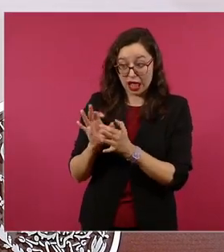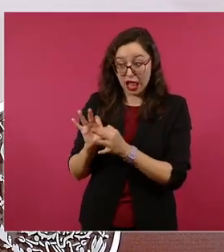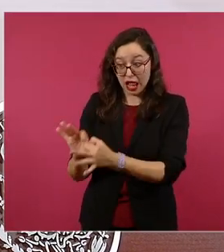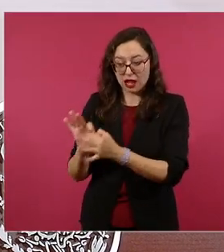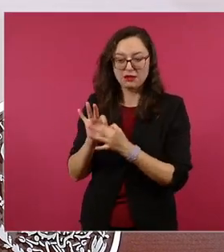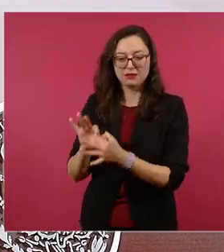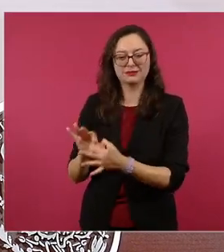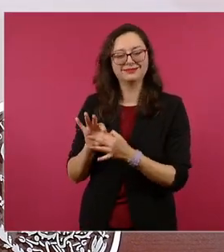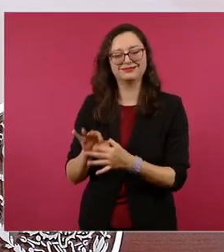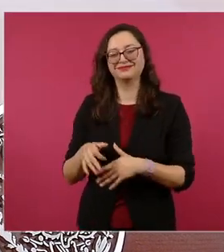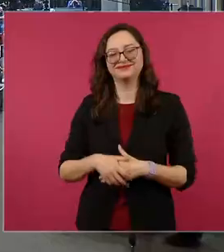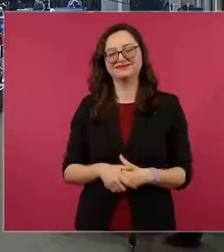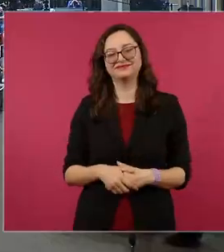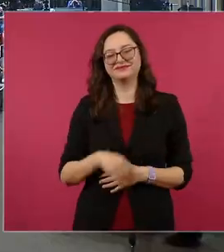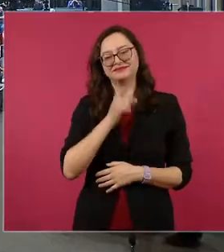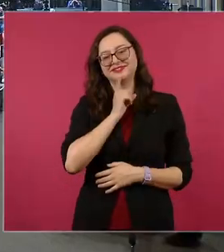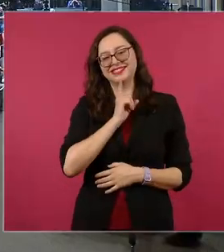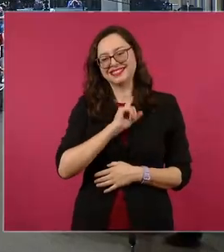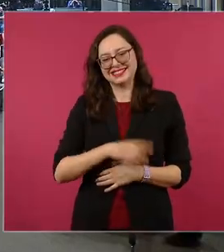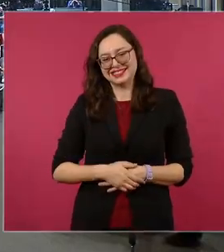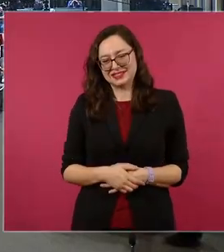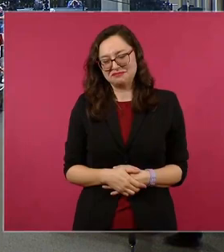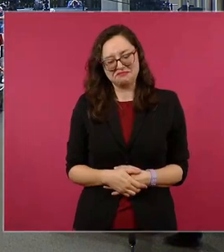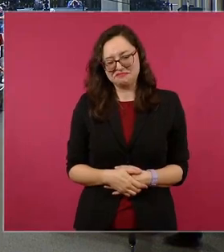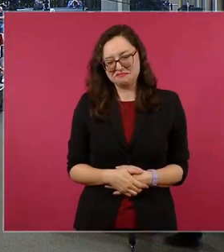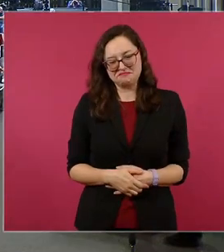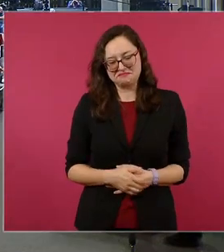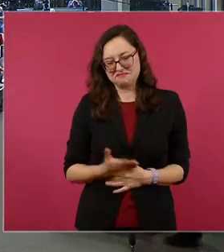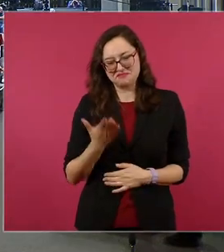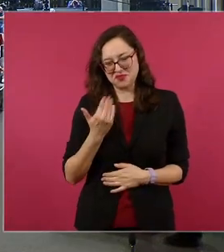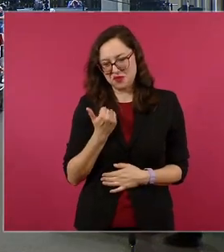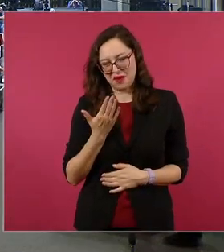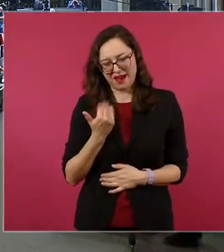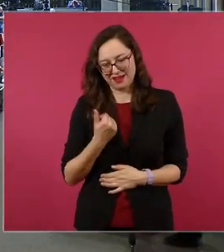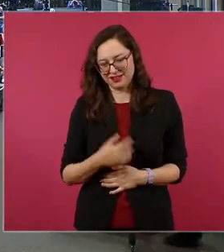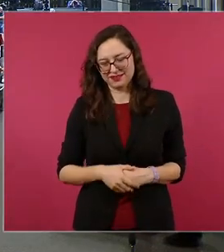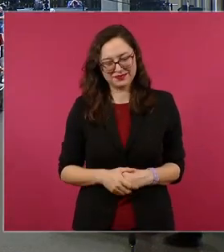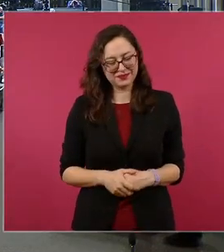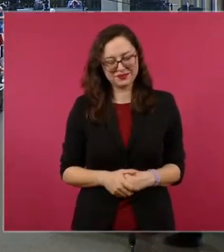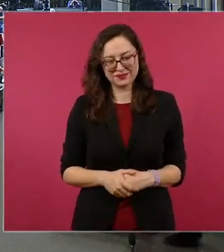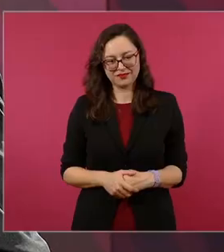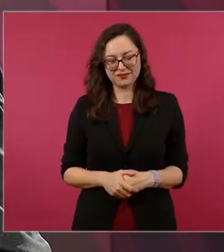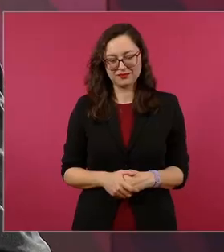Incluso es hasta abyección.